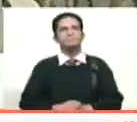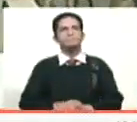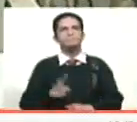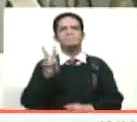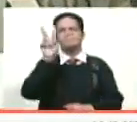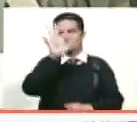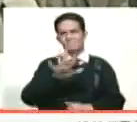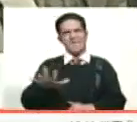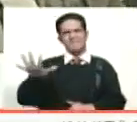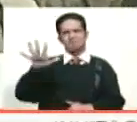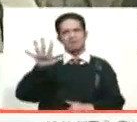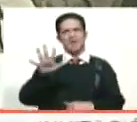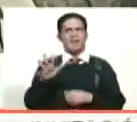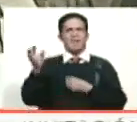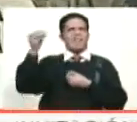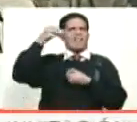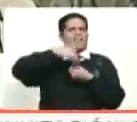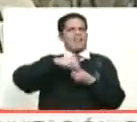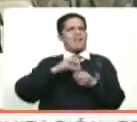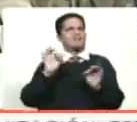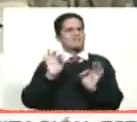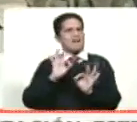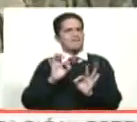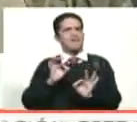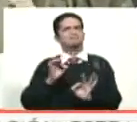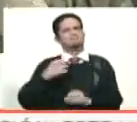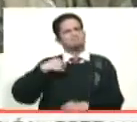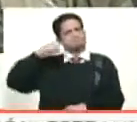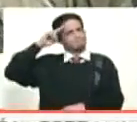Venezuela inexpugnable. Hacernos respetar.